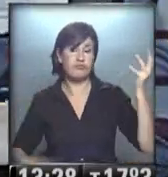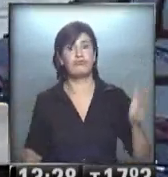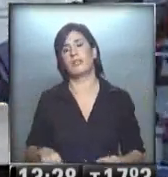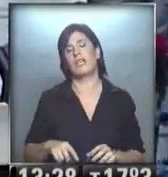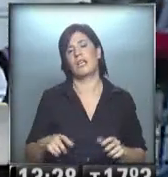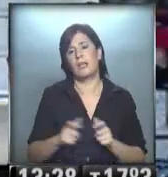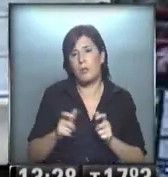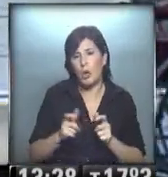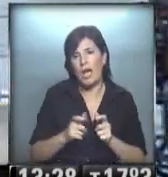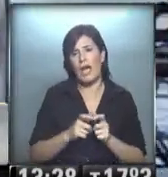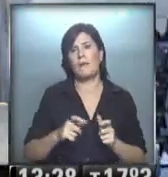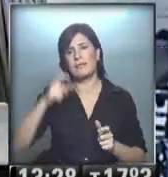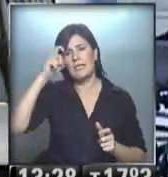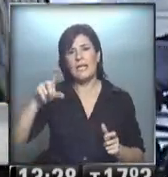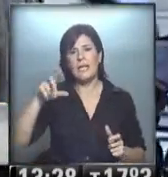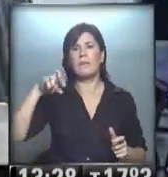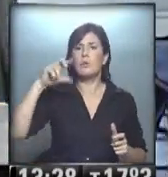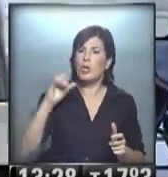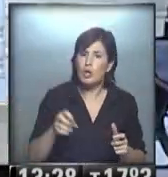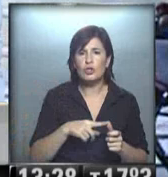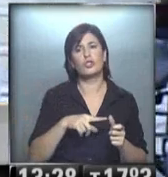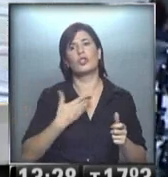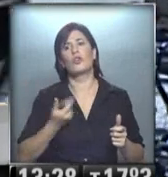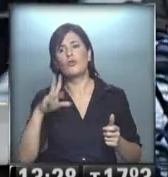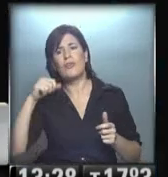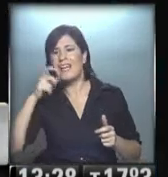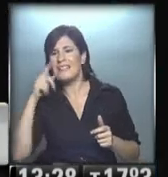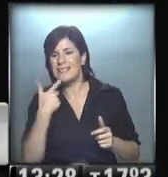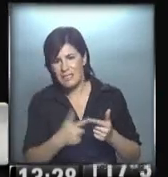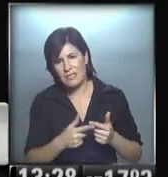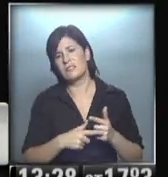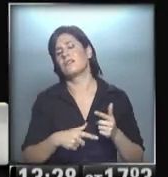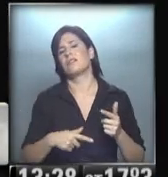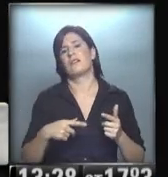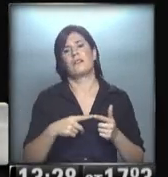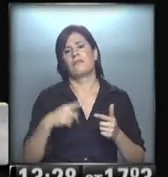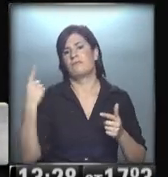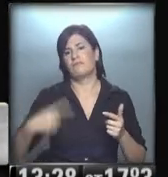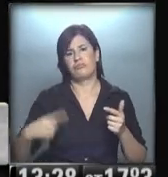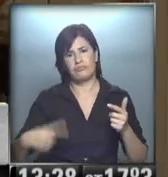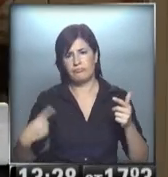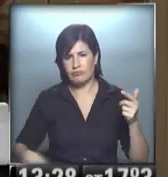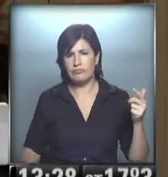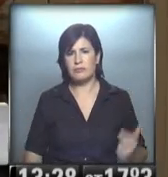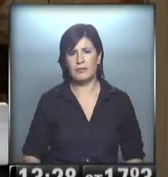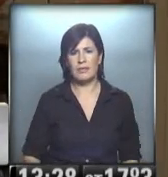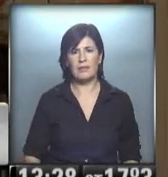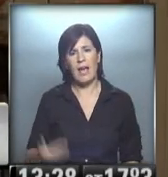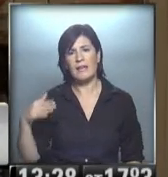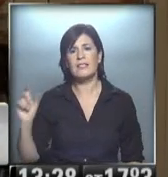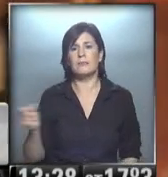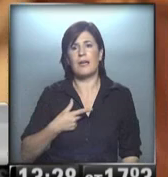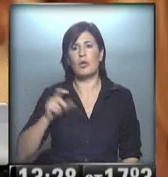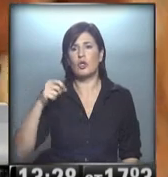como El Pozo recientemente o Franci, el cine de Maite o Sotto Voce de Mario Levin por la cual ganó un Cóndor de Plata como